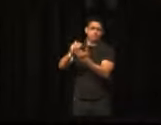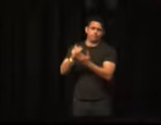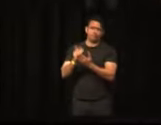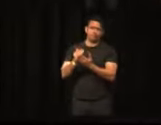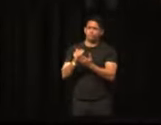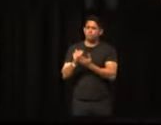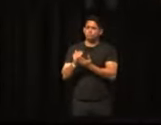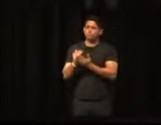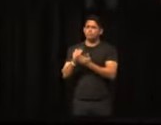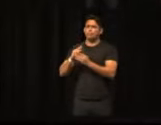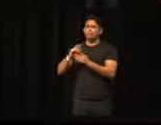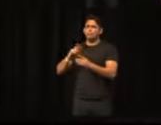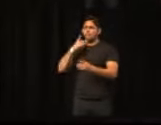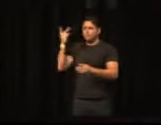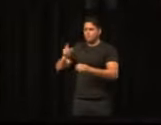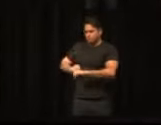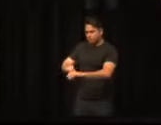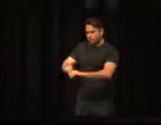allá